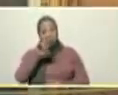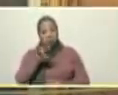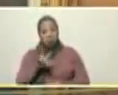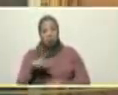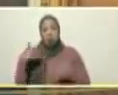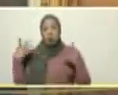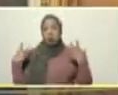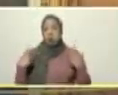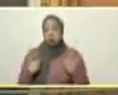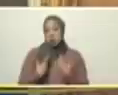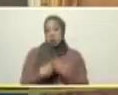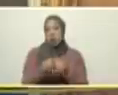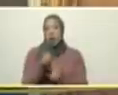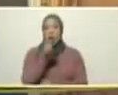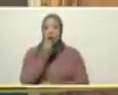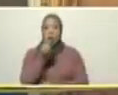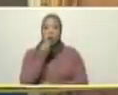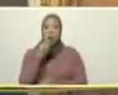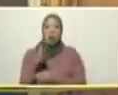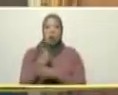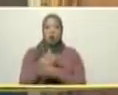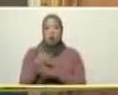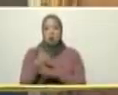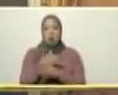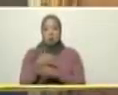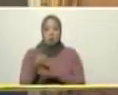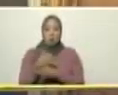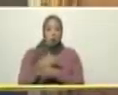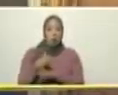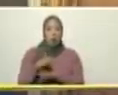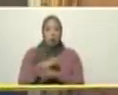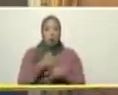desayunaban, almorzaban, cenaban en los cuarteles del país.